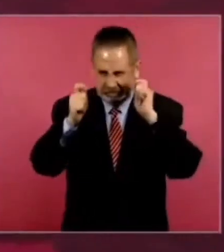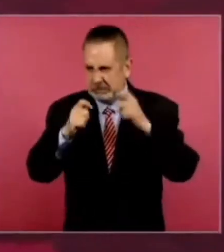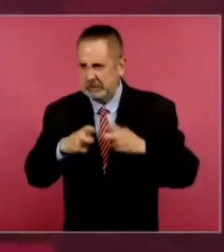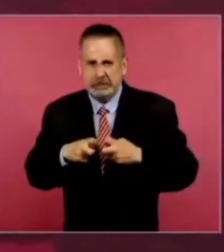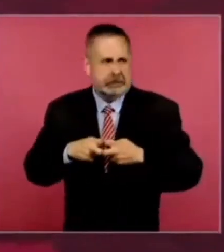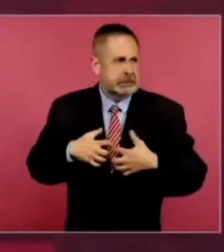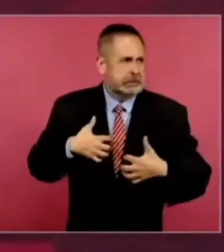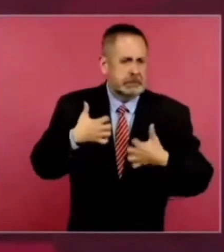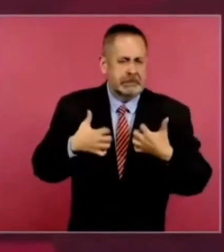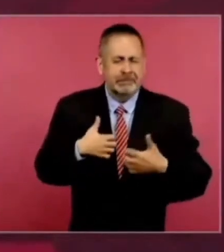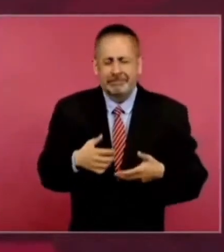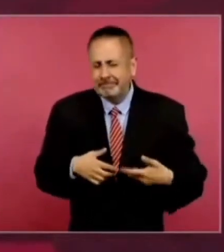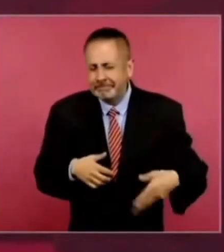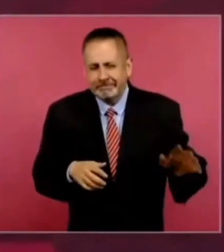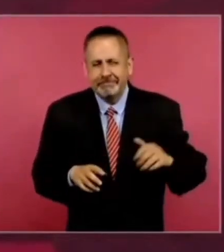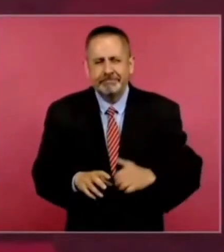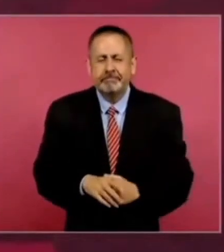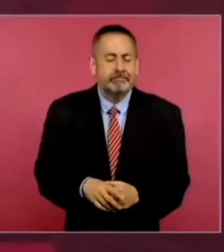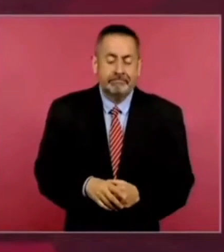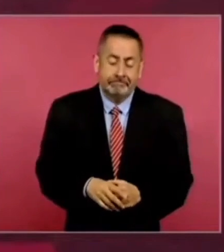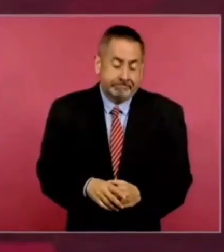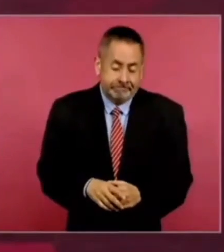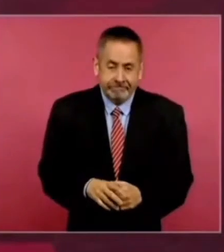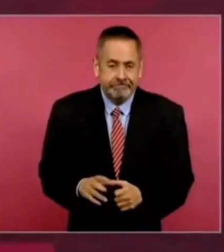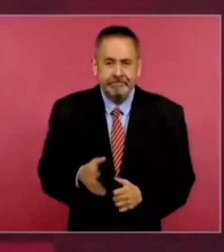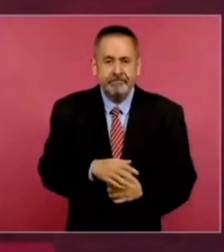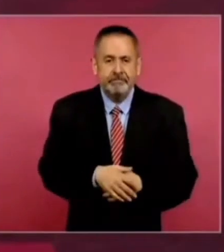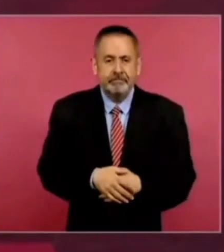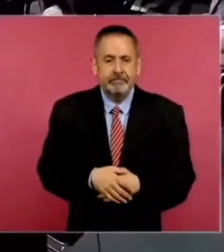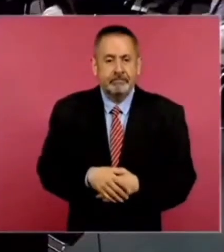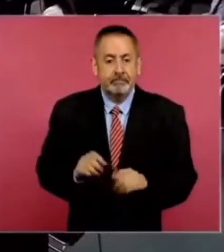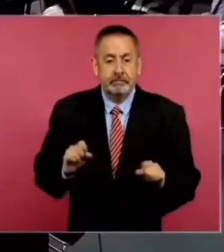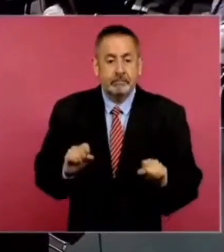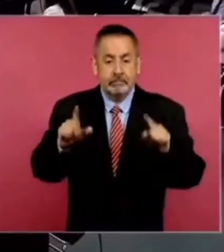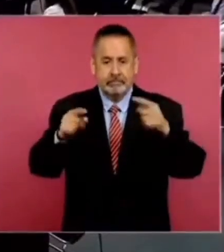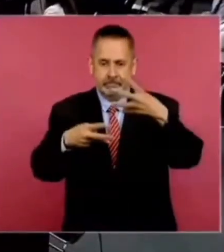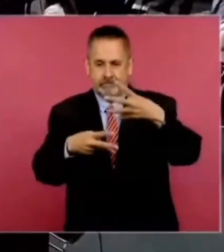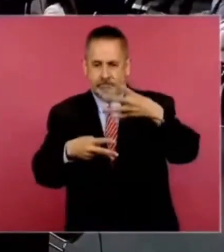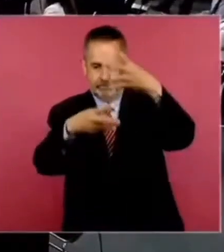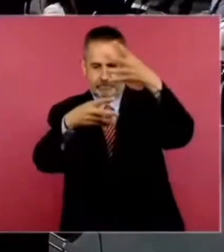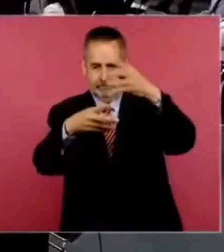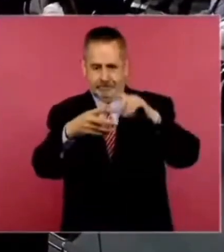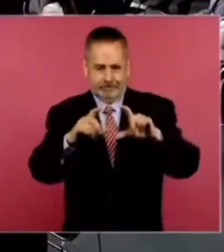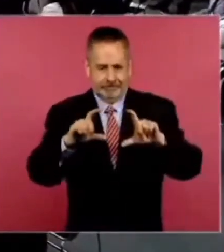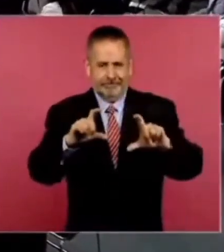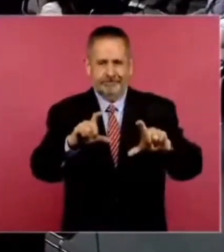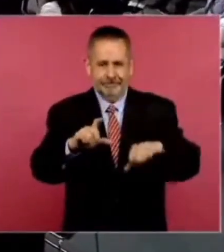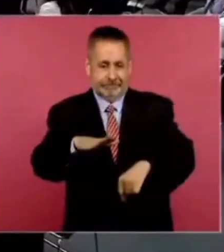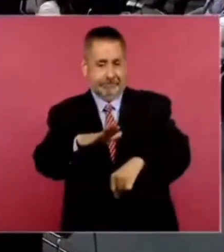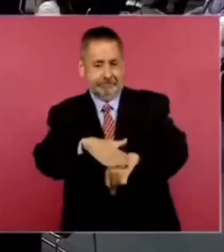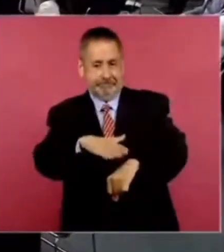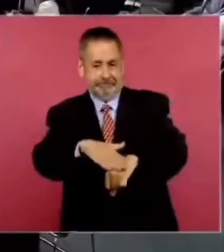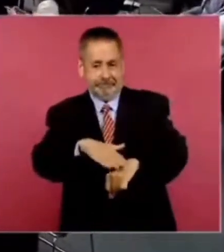tenso, ¿no? Ya lo bueno es que, como pusimos el letrero de que no vean,